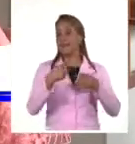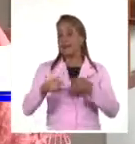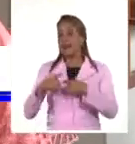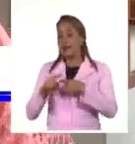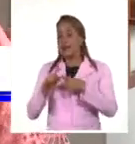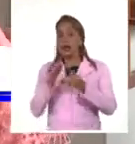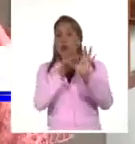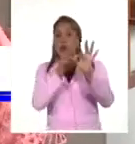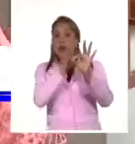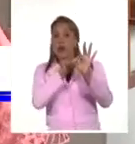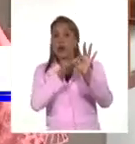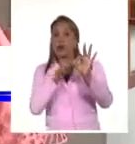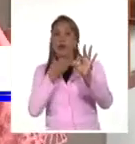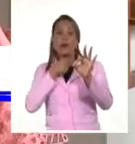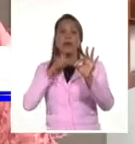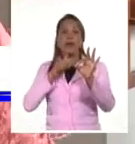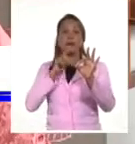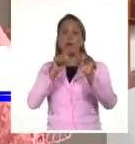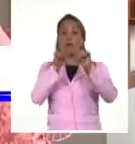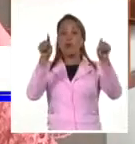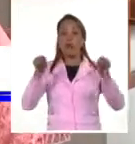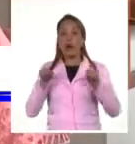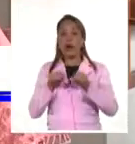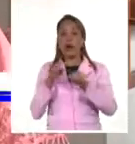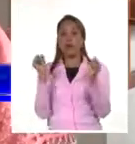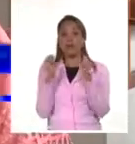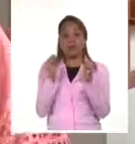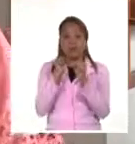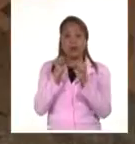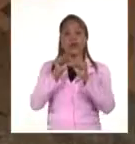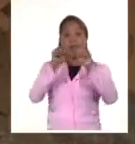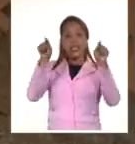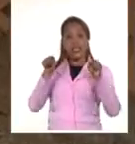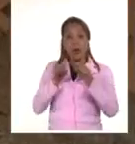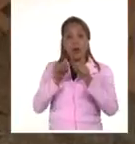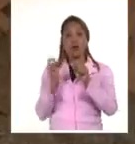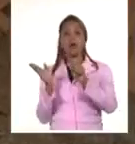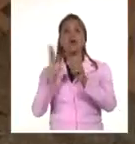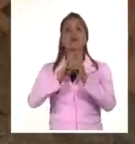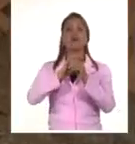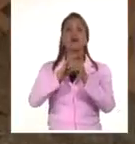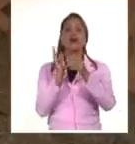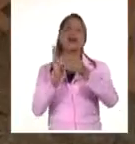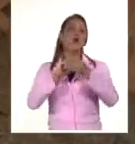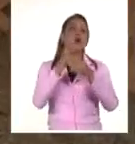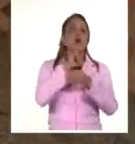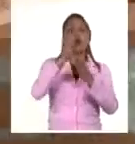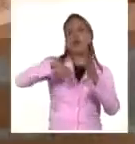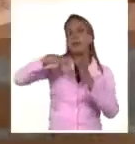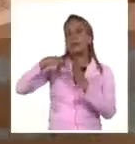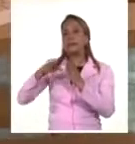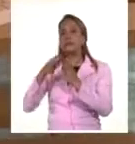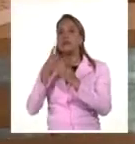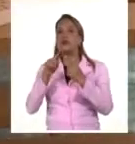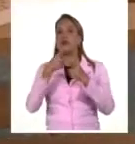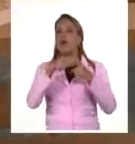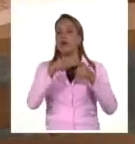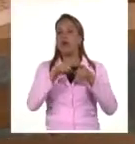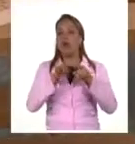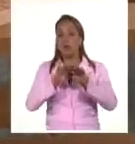un hueco que dejó un aire acondicionado, como la pintura para renovar su cuarto, o buscar una